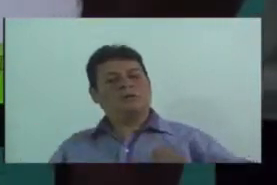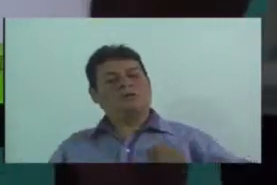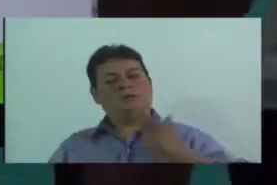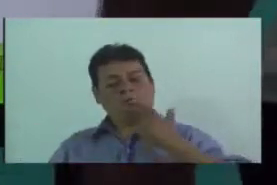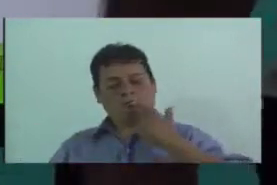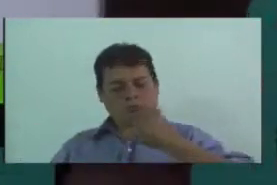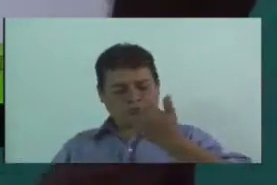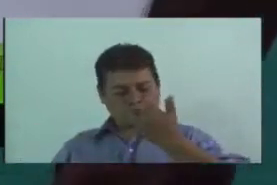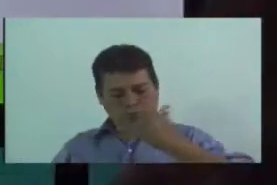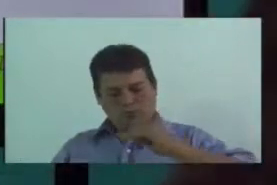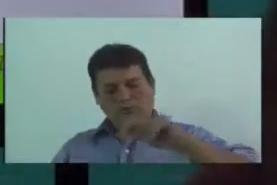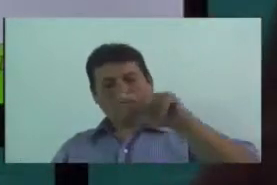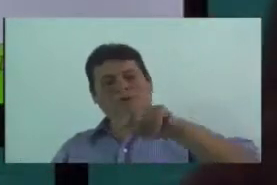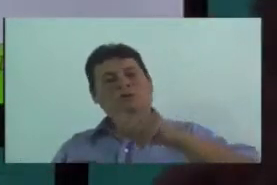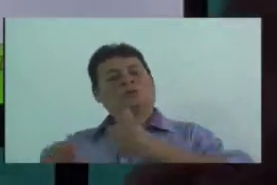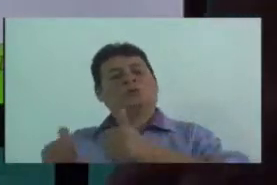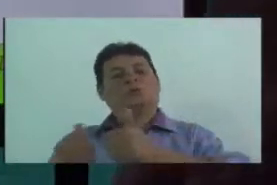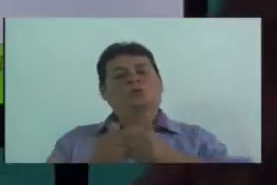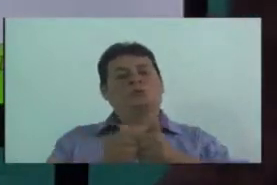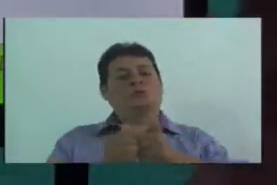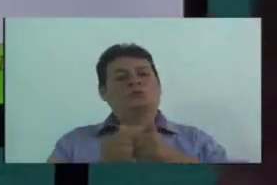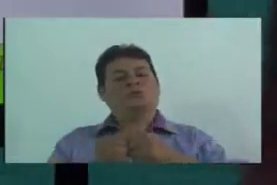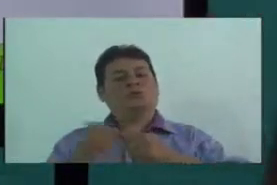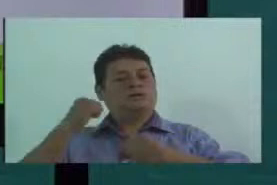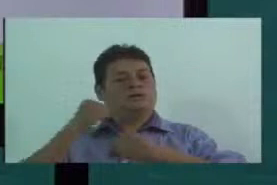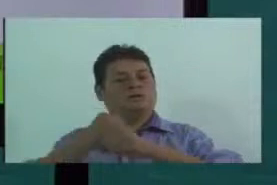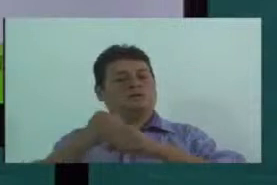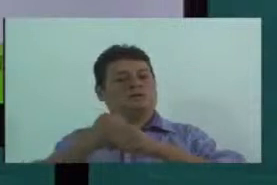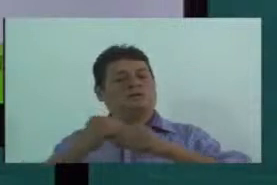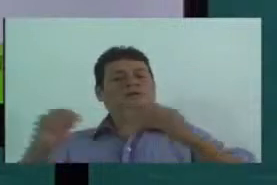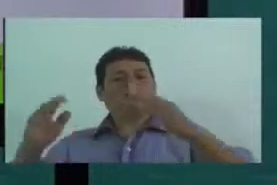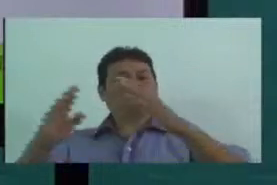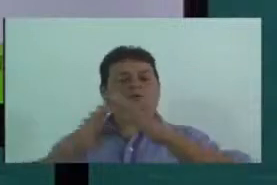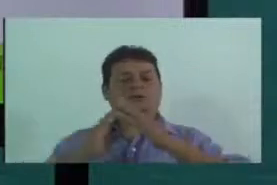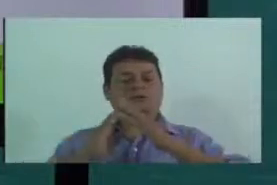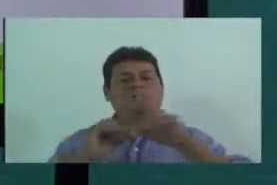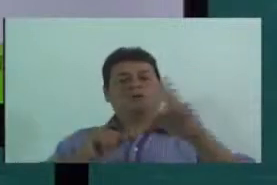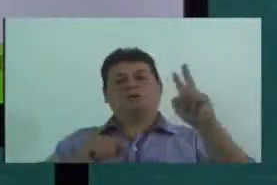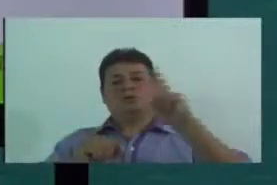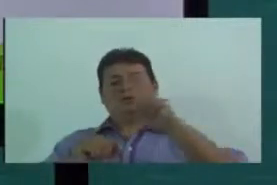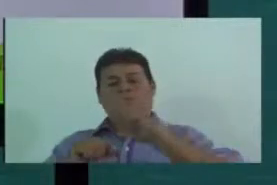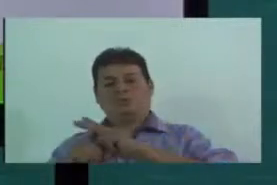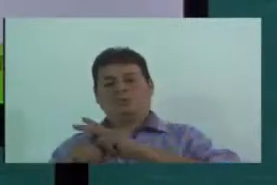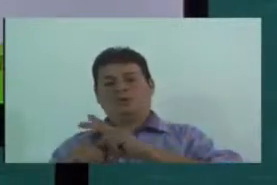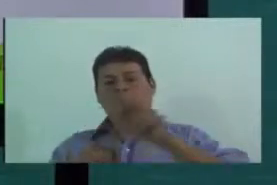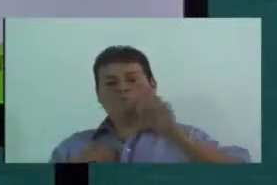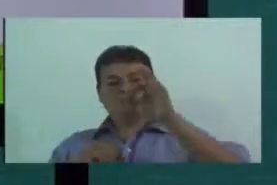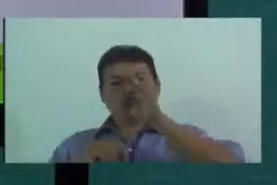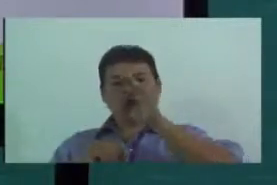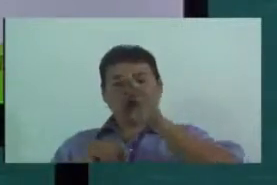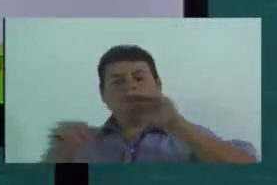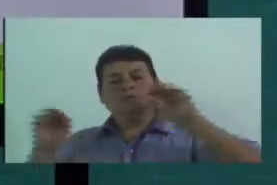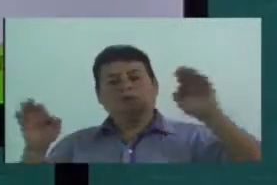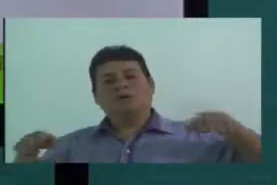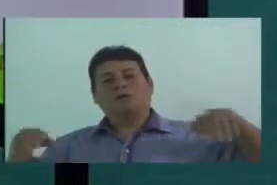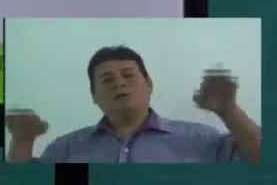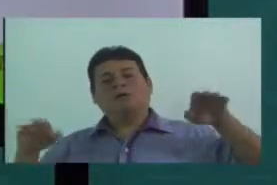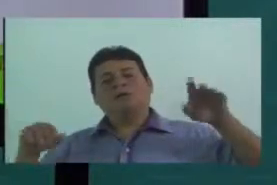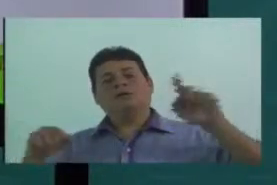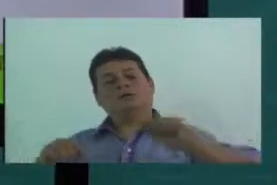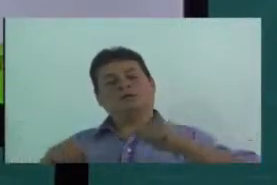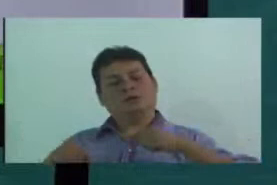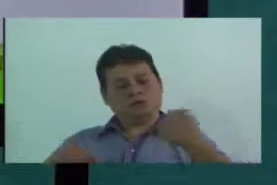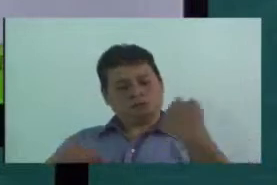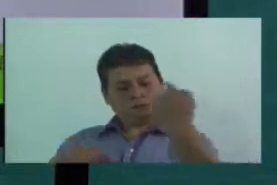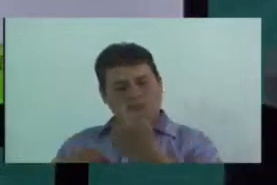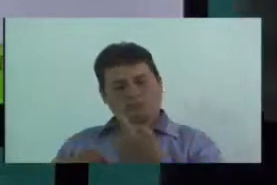curecuérape koanga cuarentenape oyapo jembiapo boejao pegua imboejara